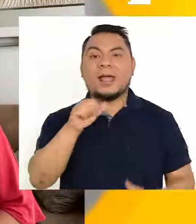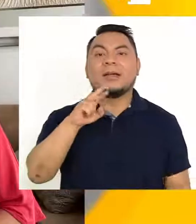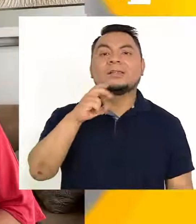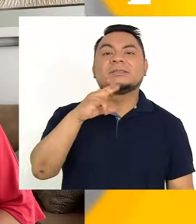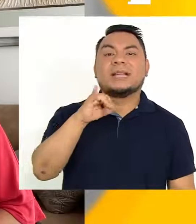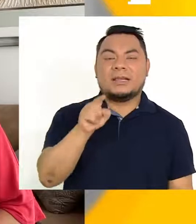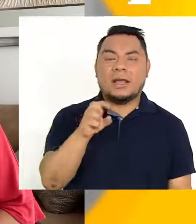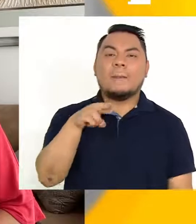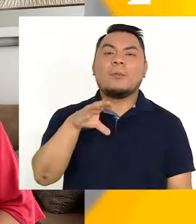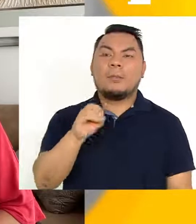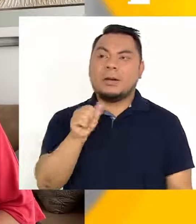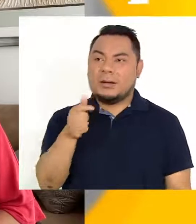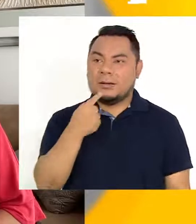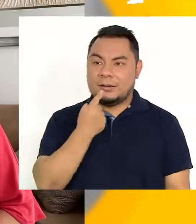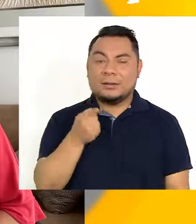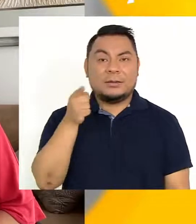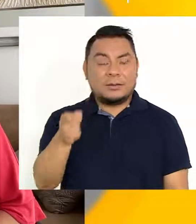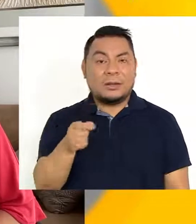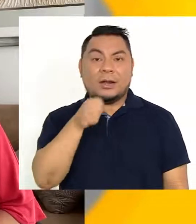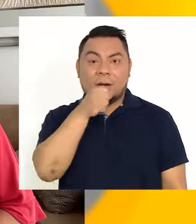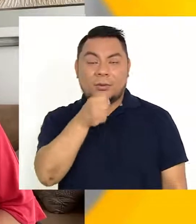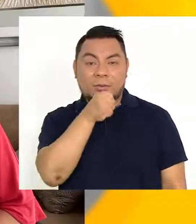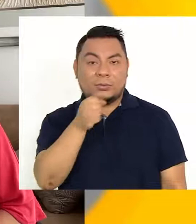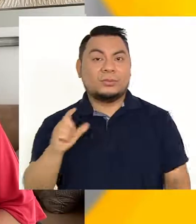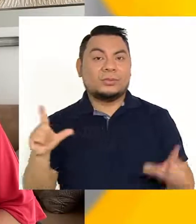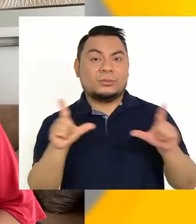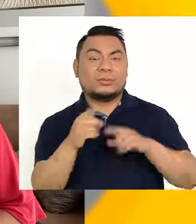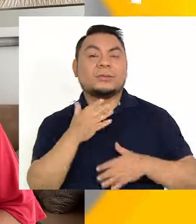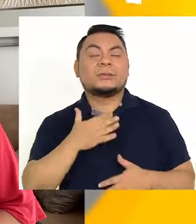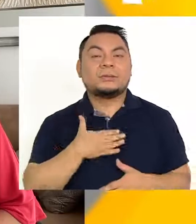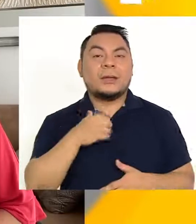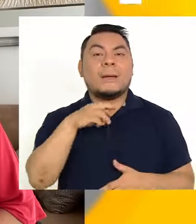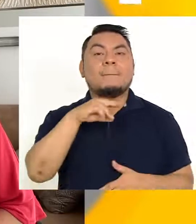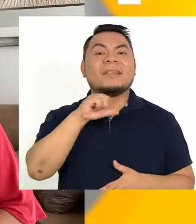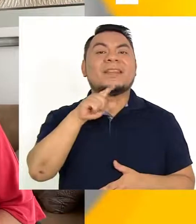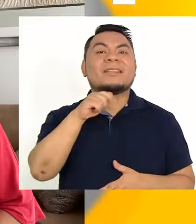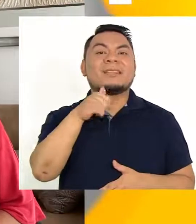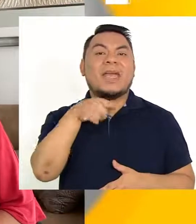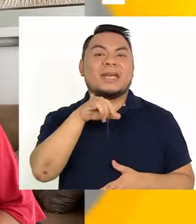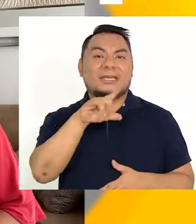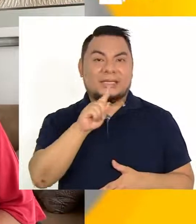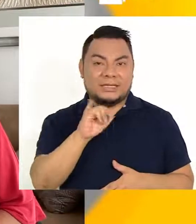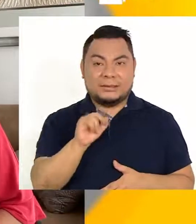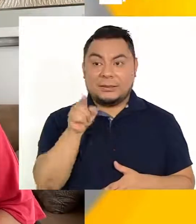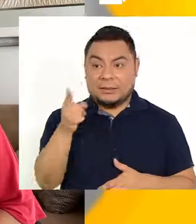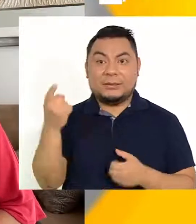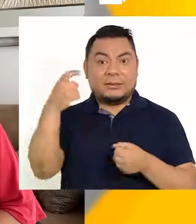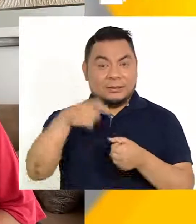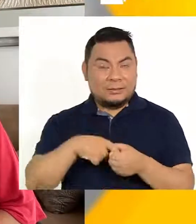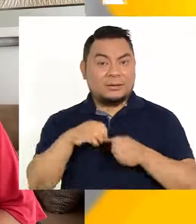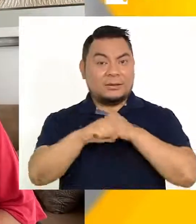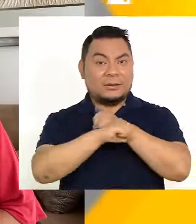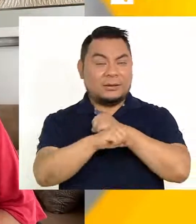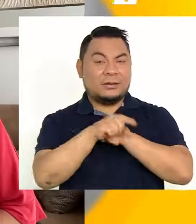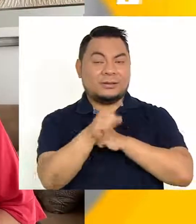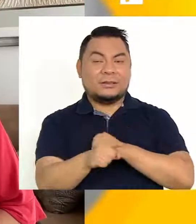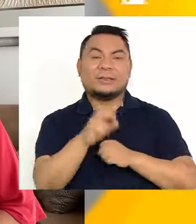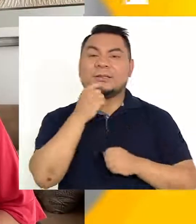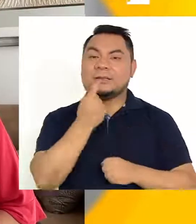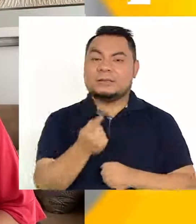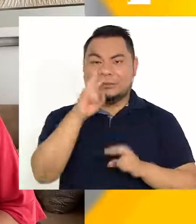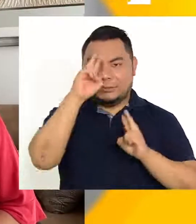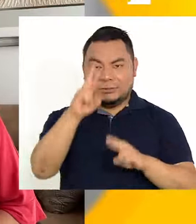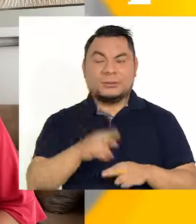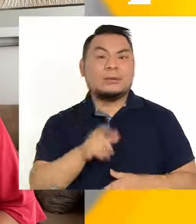Gracias, Araceli Puma. Araceli es conductora del programa Miskitaki. Ella también se unió a la campaña